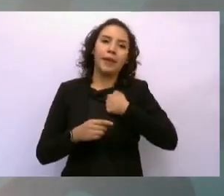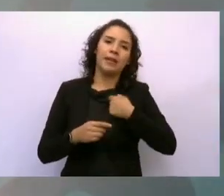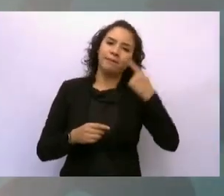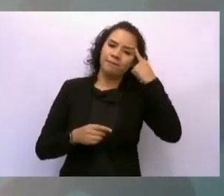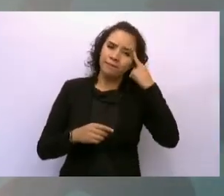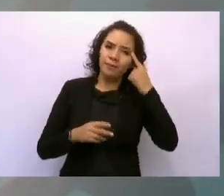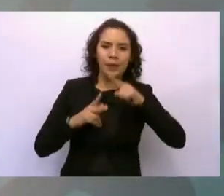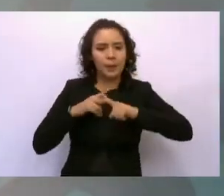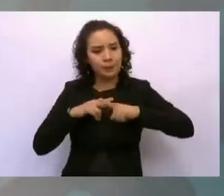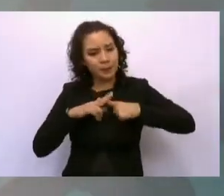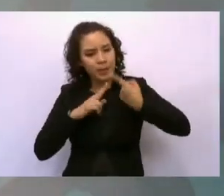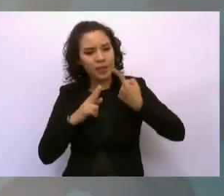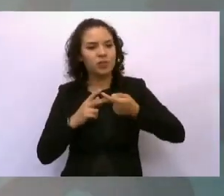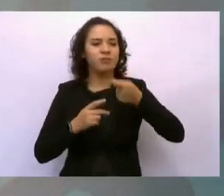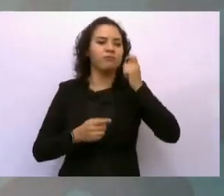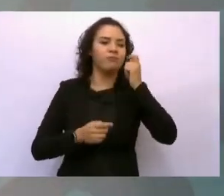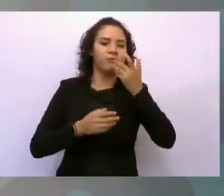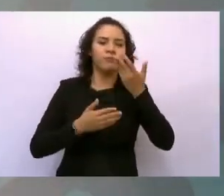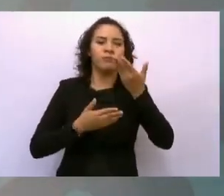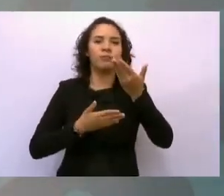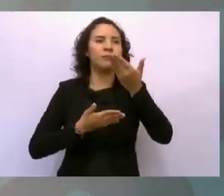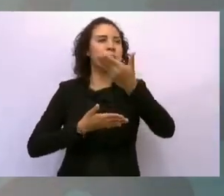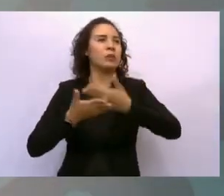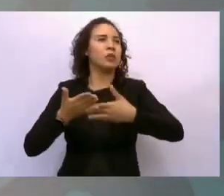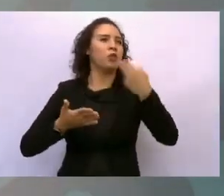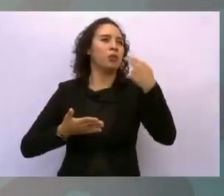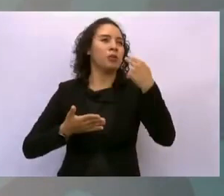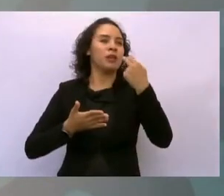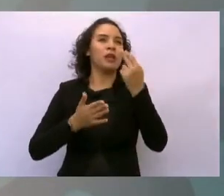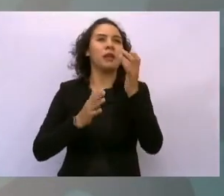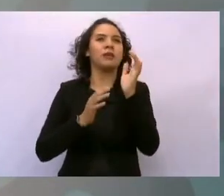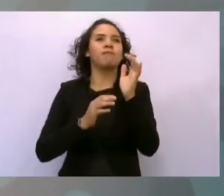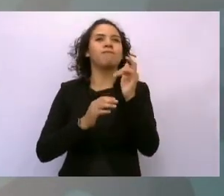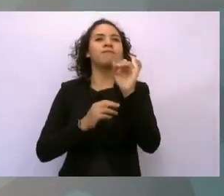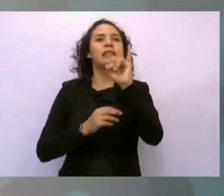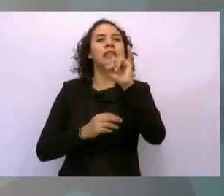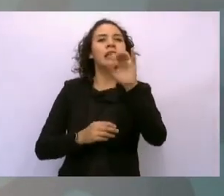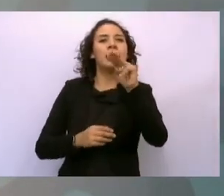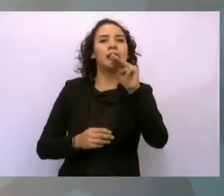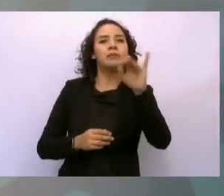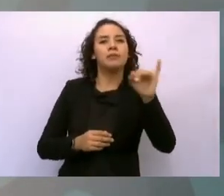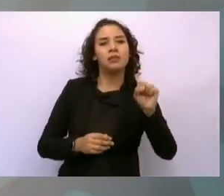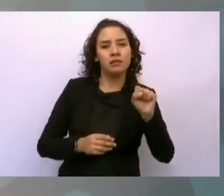iniciar el programa en ese entonces IMSS Coplamar,